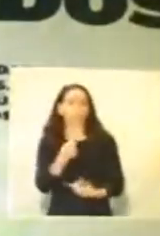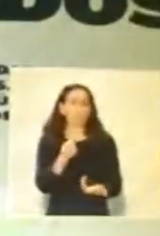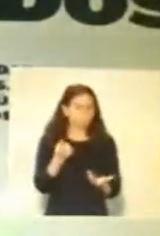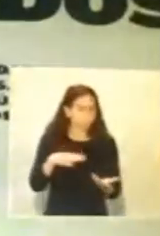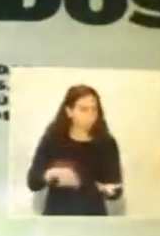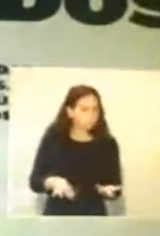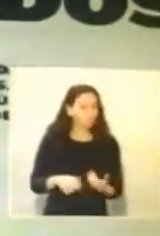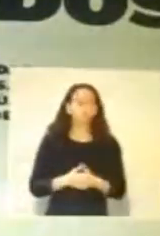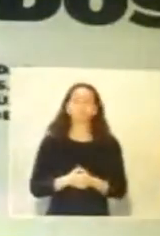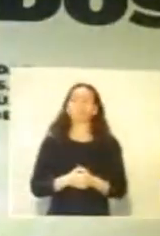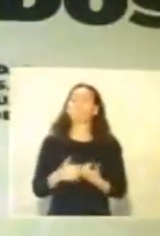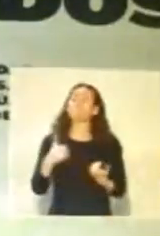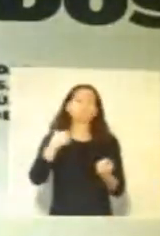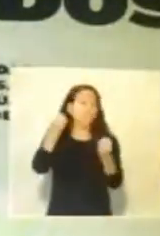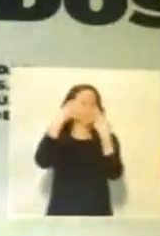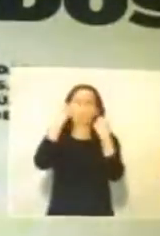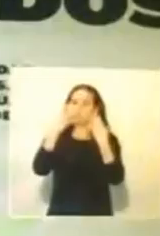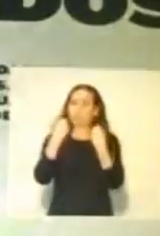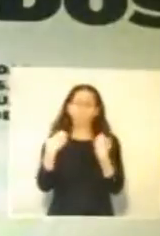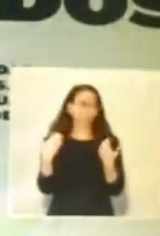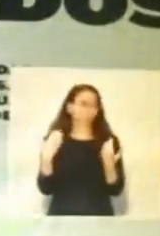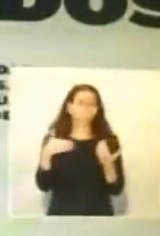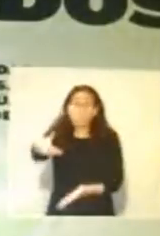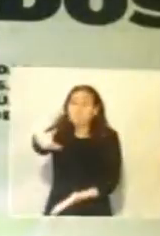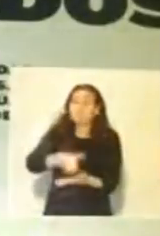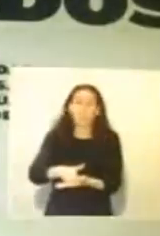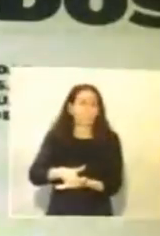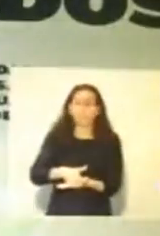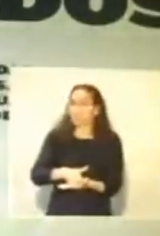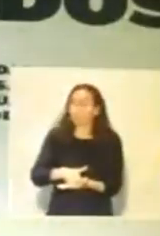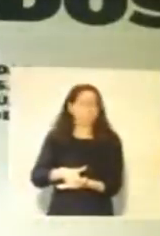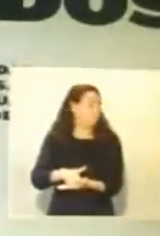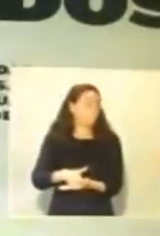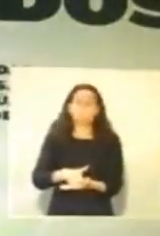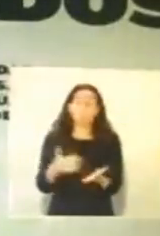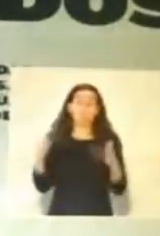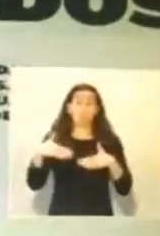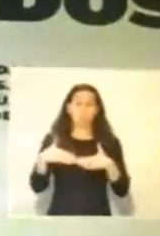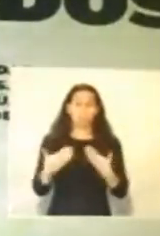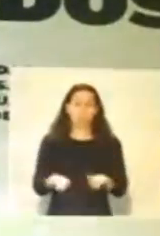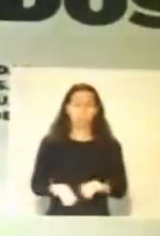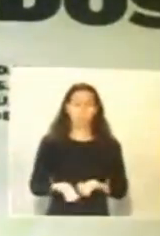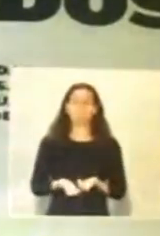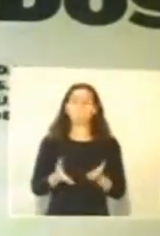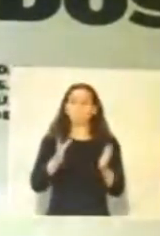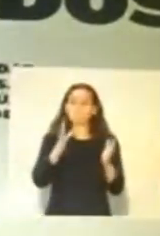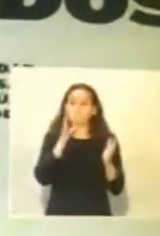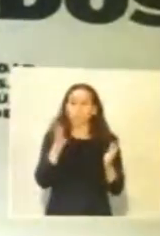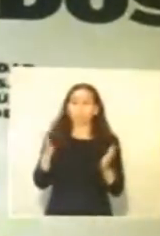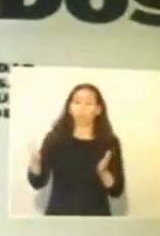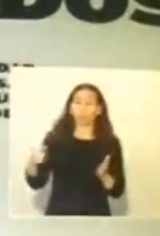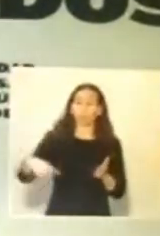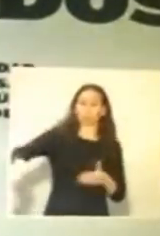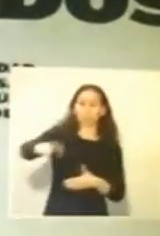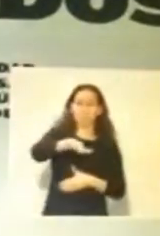Pues no tengo información concreta de esa petición puntual, pero todas las peticiones que se